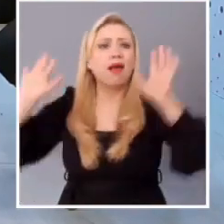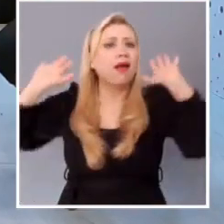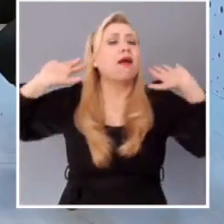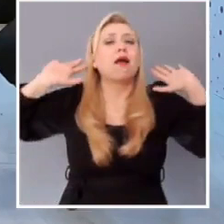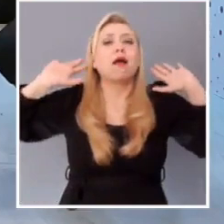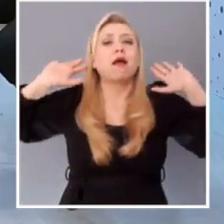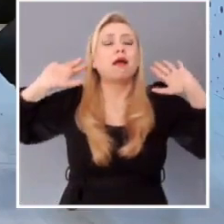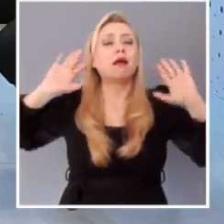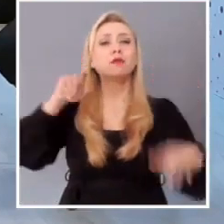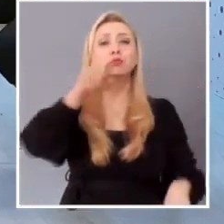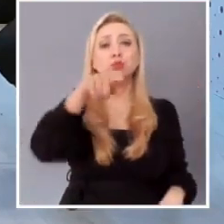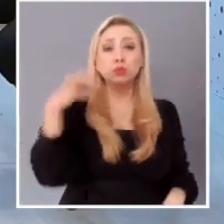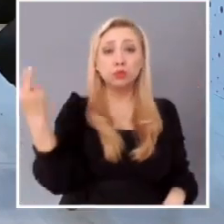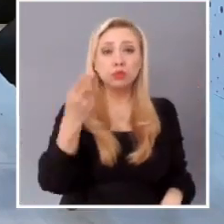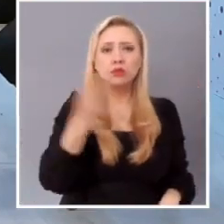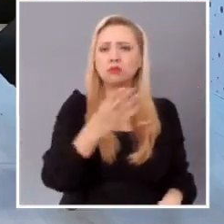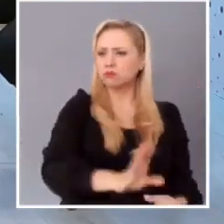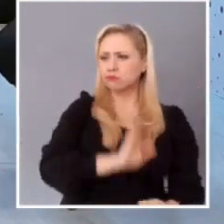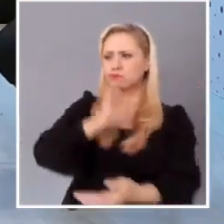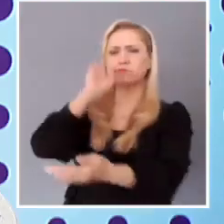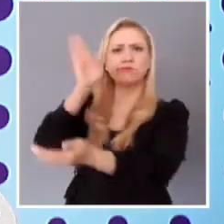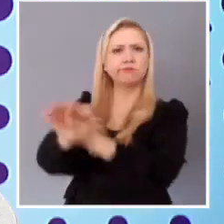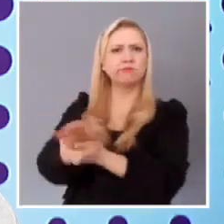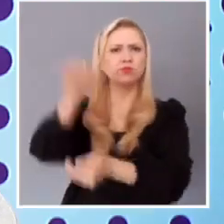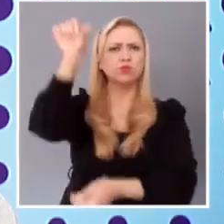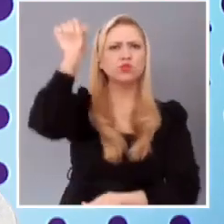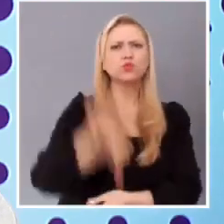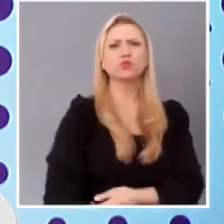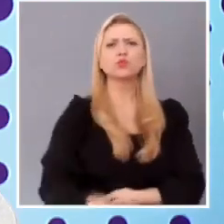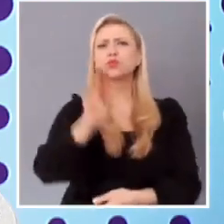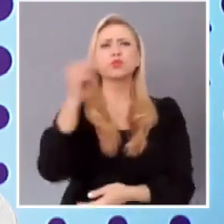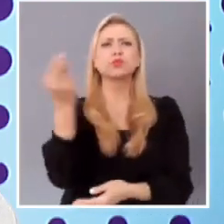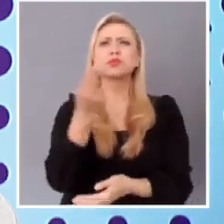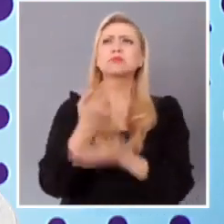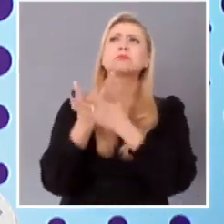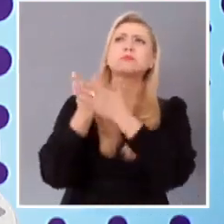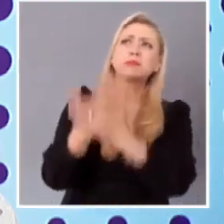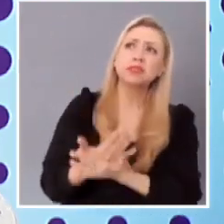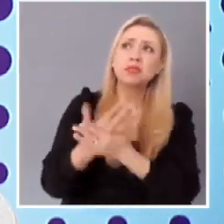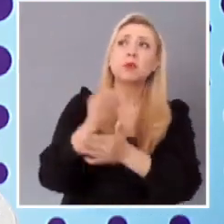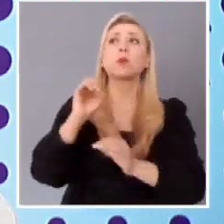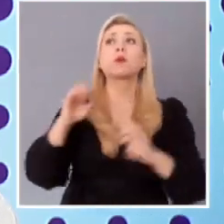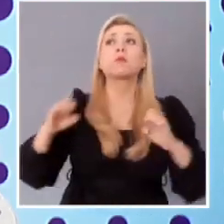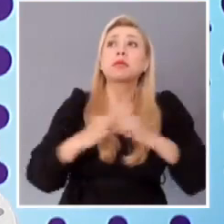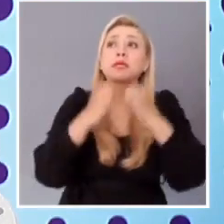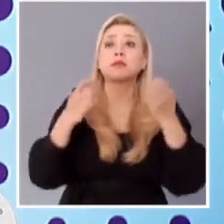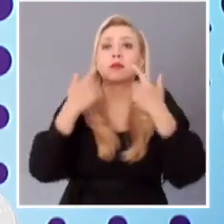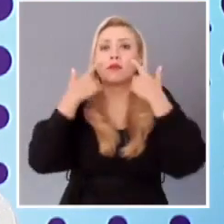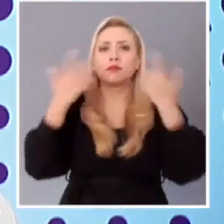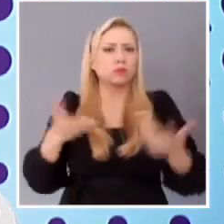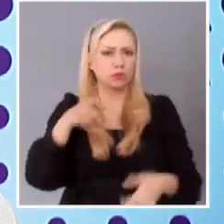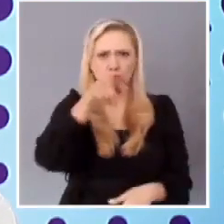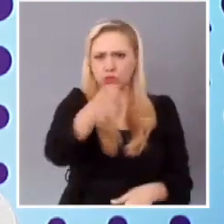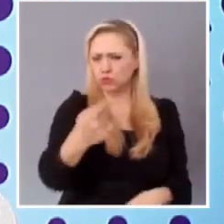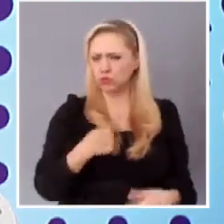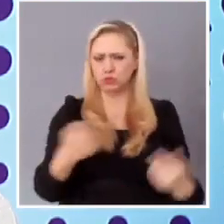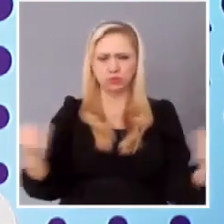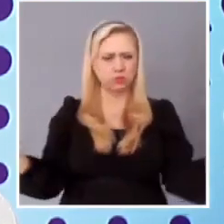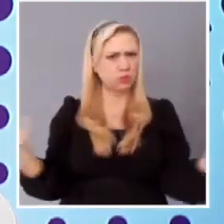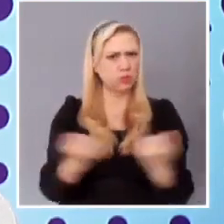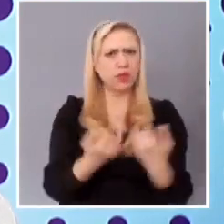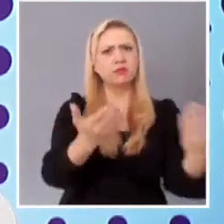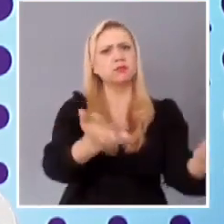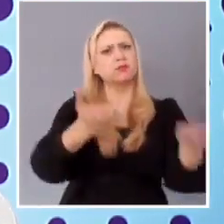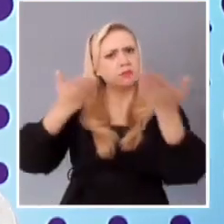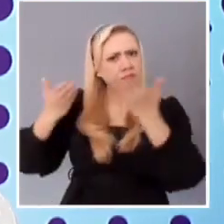necesitan y que requieren estos servicios de salud mental. Lo vimos, cualquiera de nosotros puede recibirlos y va a necesitarlo en algún momento,